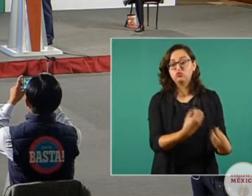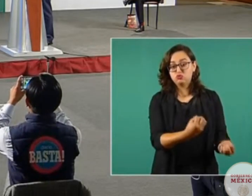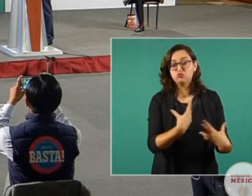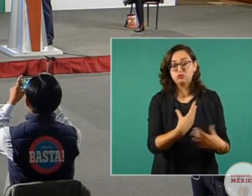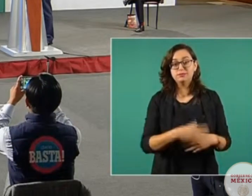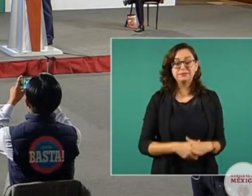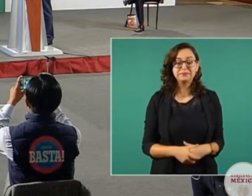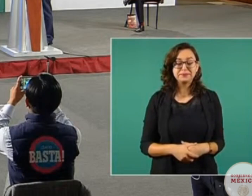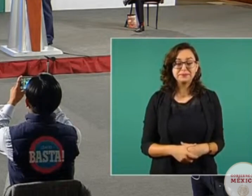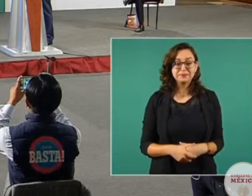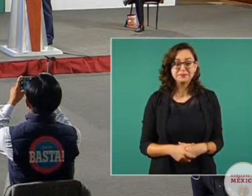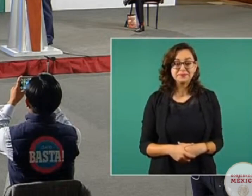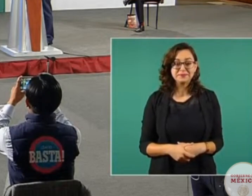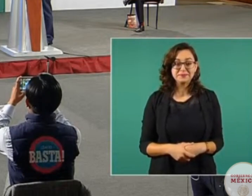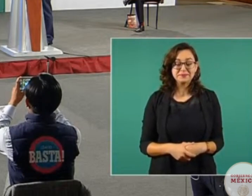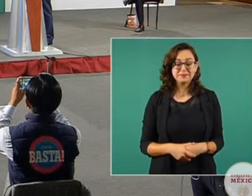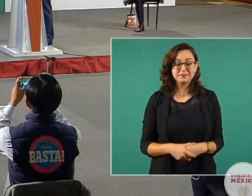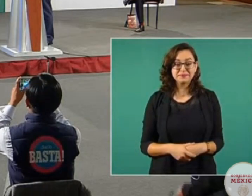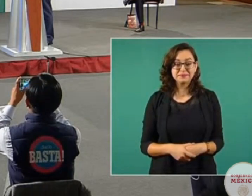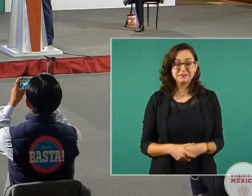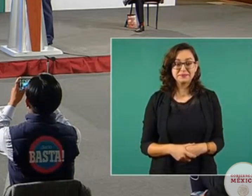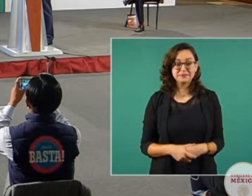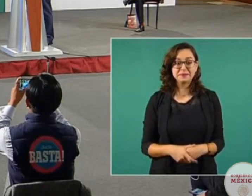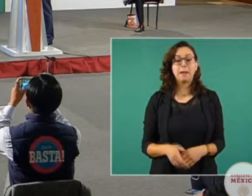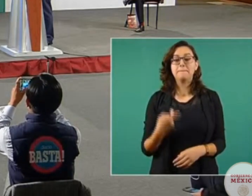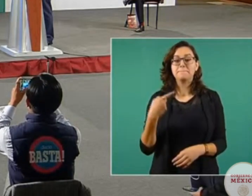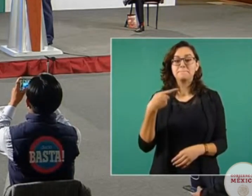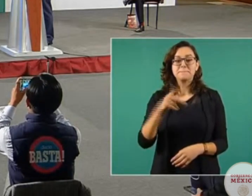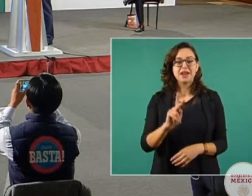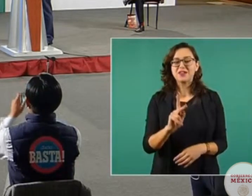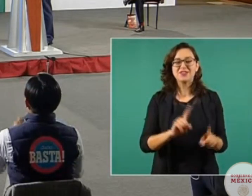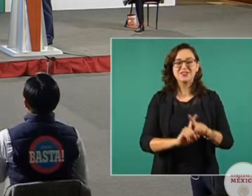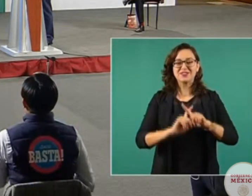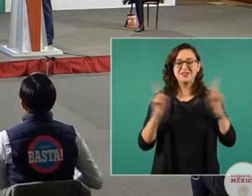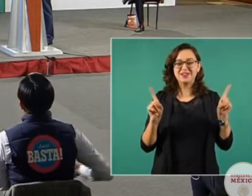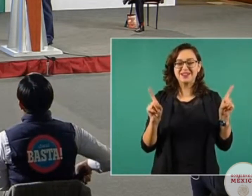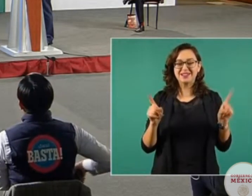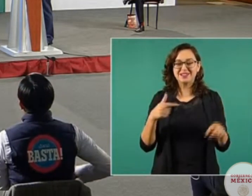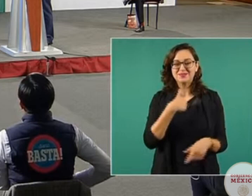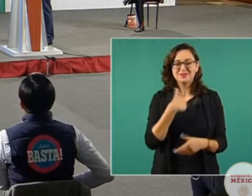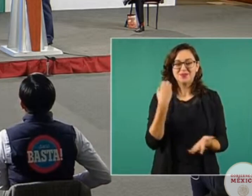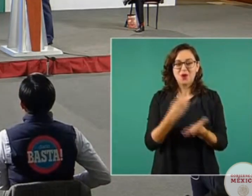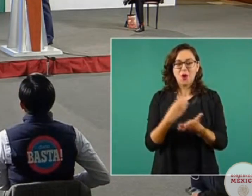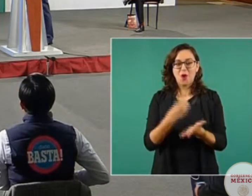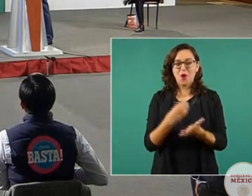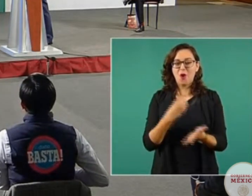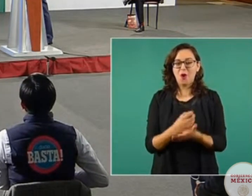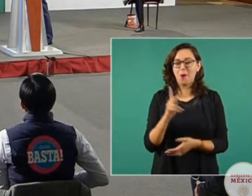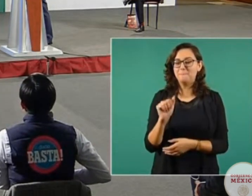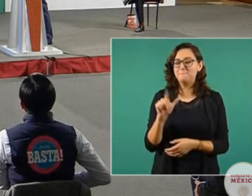cuando la verdad es que vivo del oro, pero de Palenque, es un loro que tengo allá en Palenque.